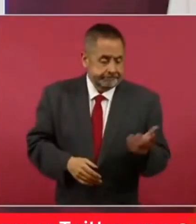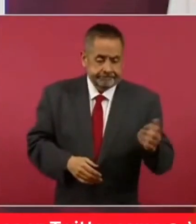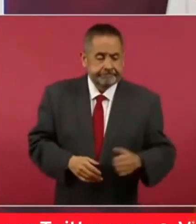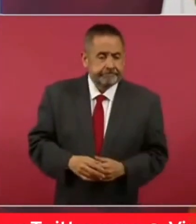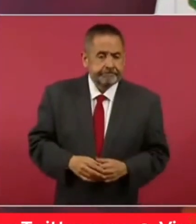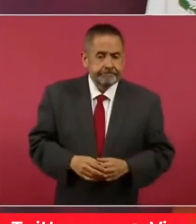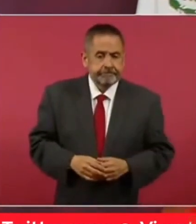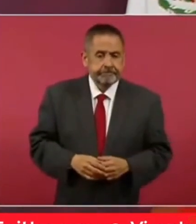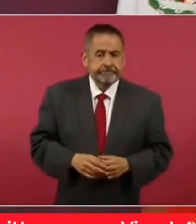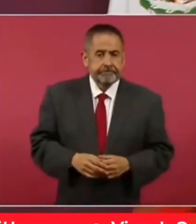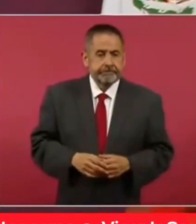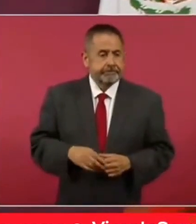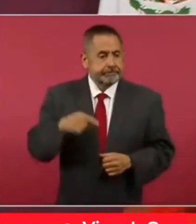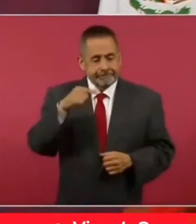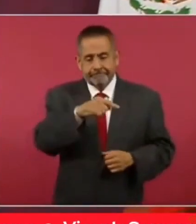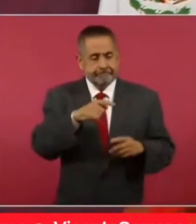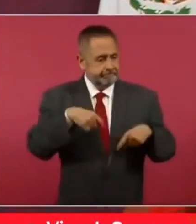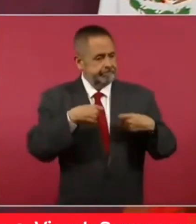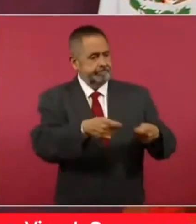va Yunes al ISSSTE,